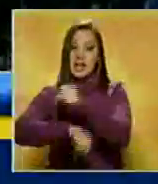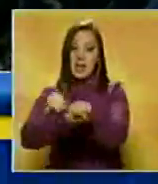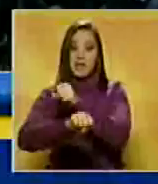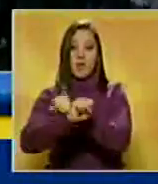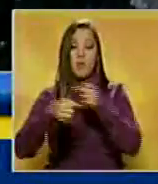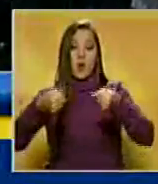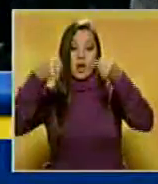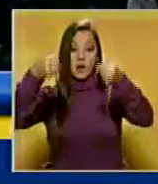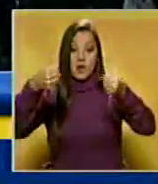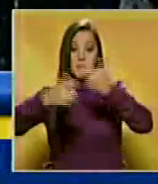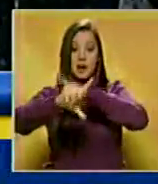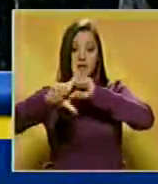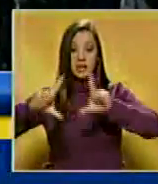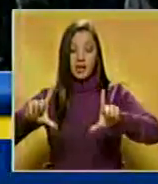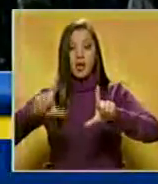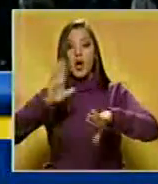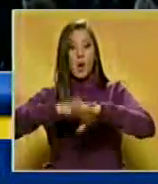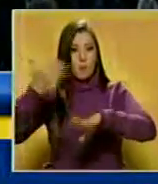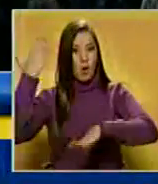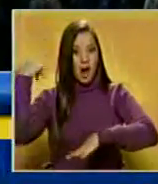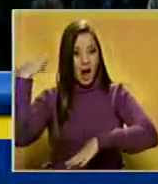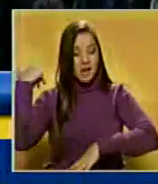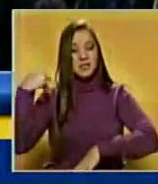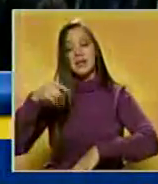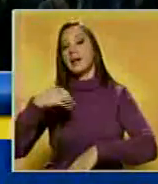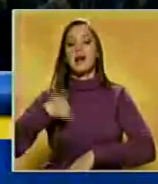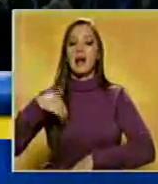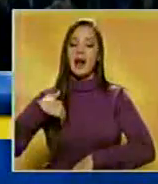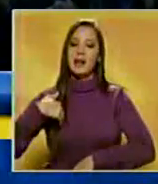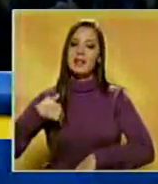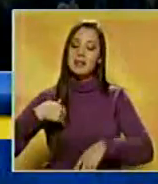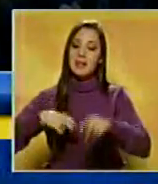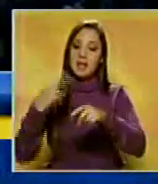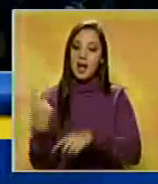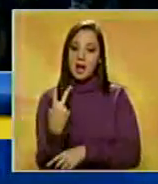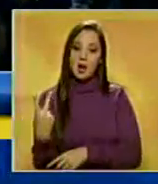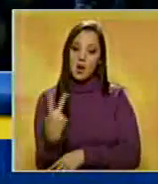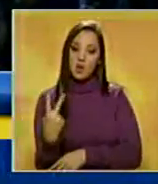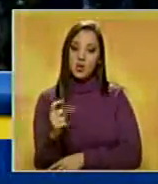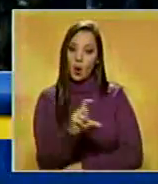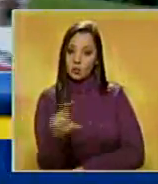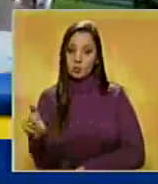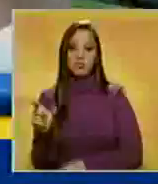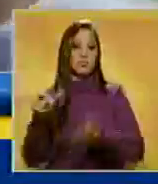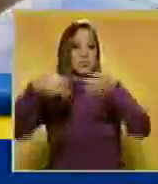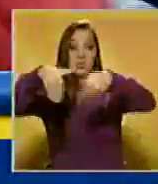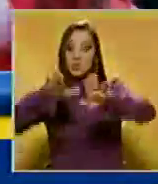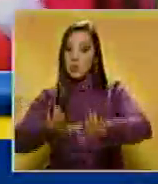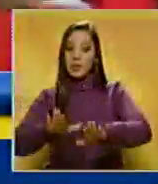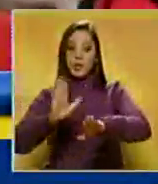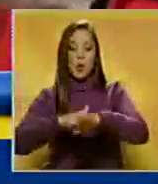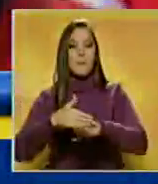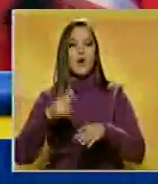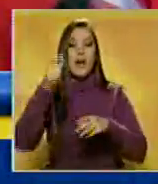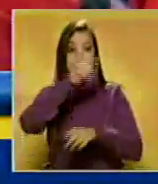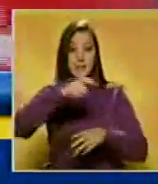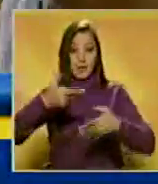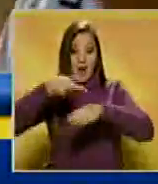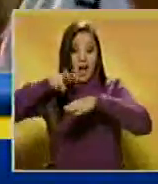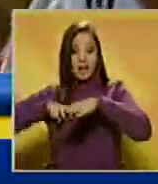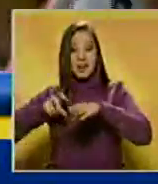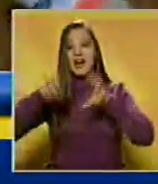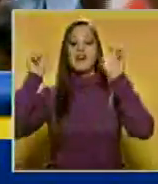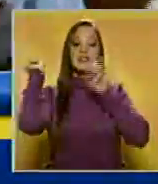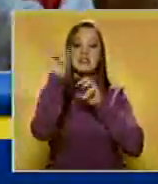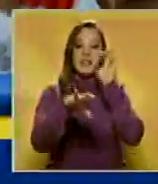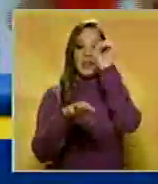Copa Libertadores, pues el partido de vuelta por los octavos de final entre Boca Juniors y River Plate fue suspendido luego de que los aficionados de Boca lanzaran